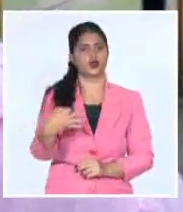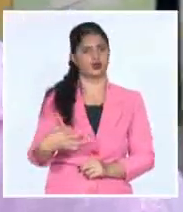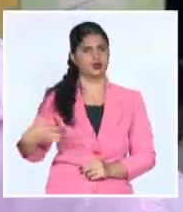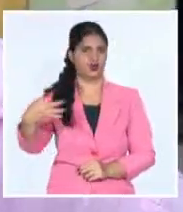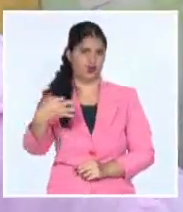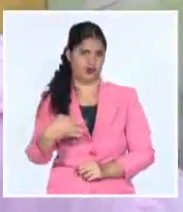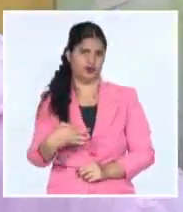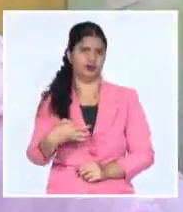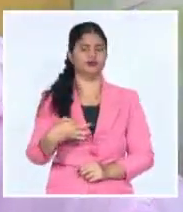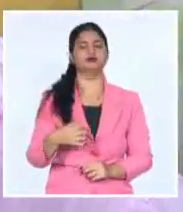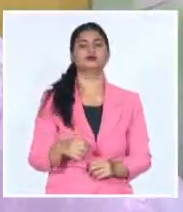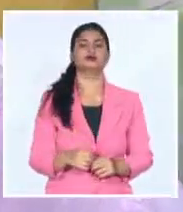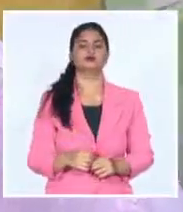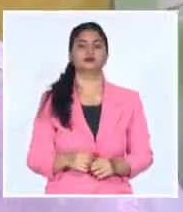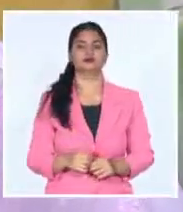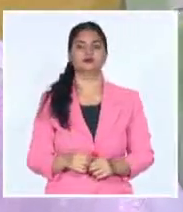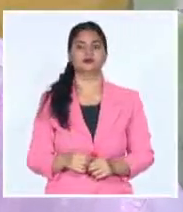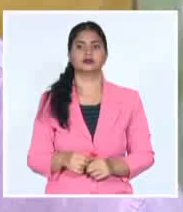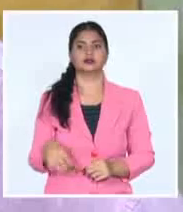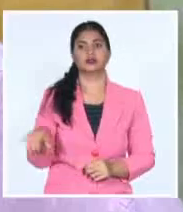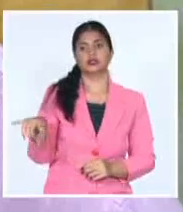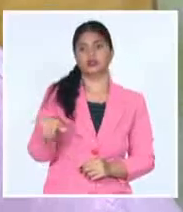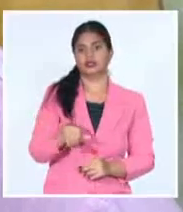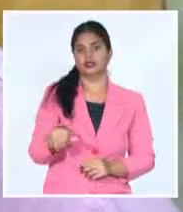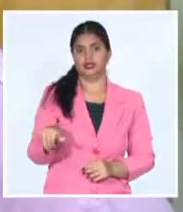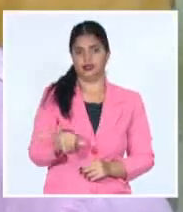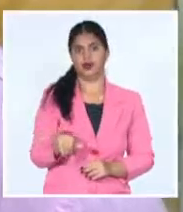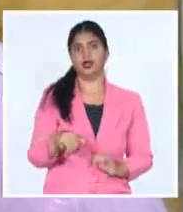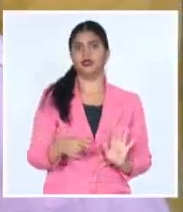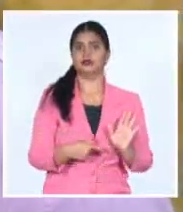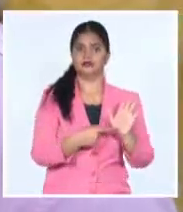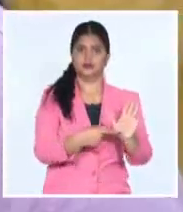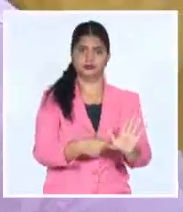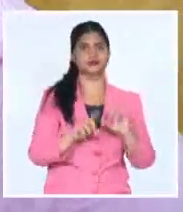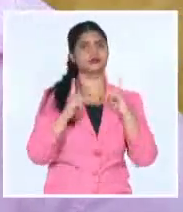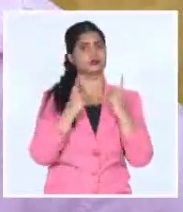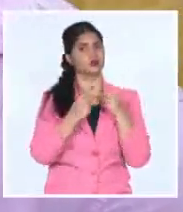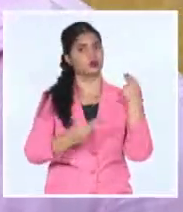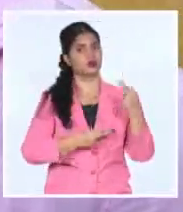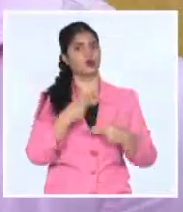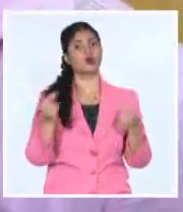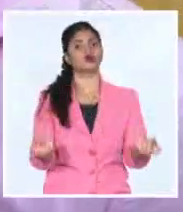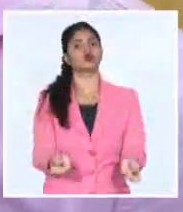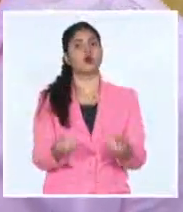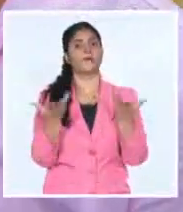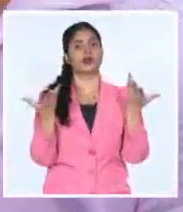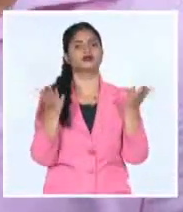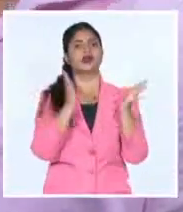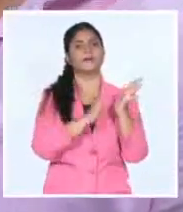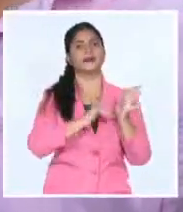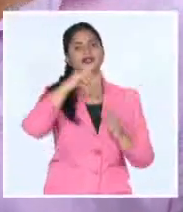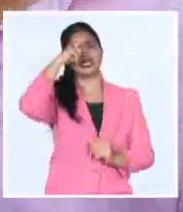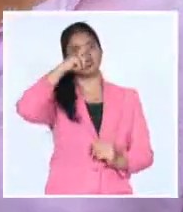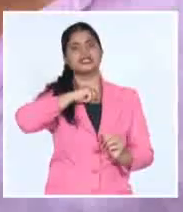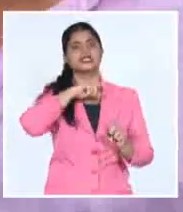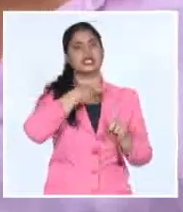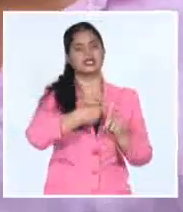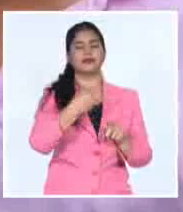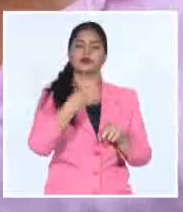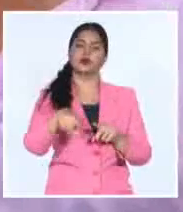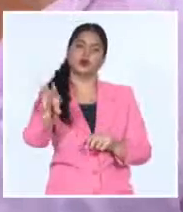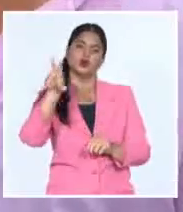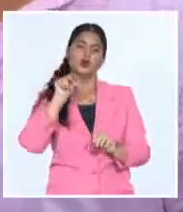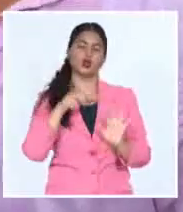poniendo Luces de Neón, sino también poniendo parte de nuestro repertorio y con una sorpresa a final del mes de septiembre, que es otro estreno. Luces de Neón se estará